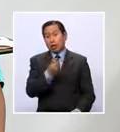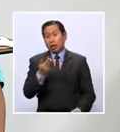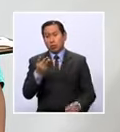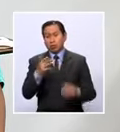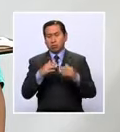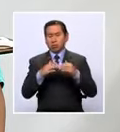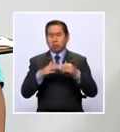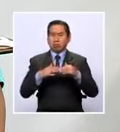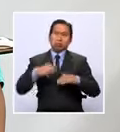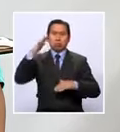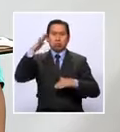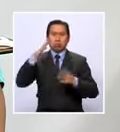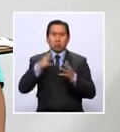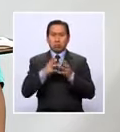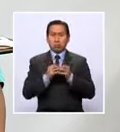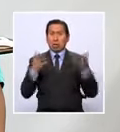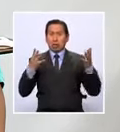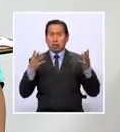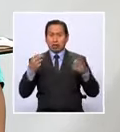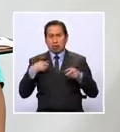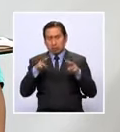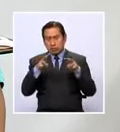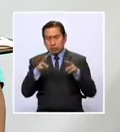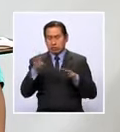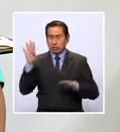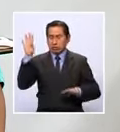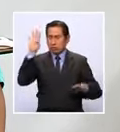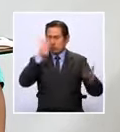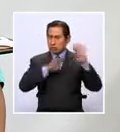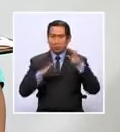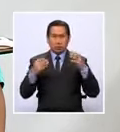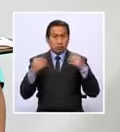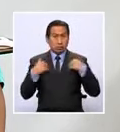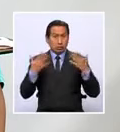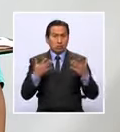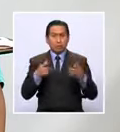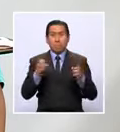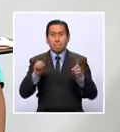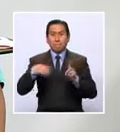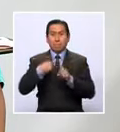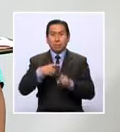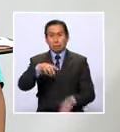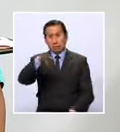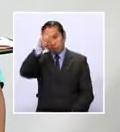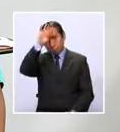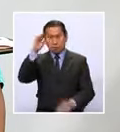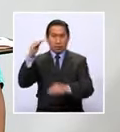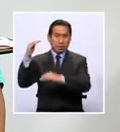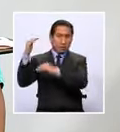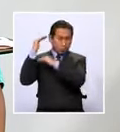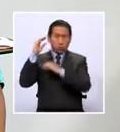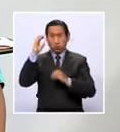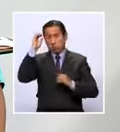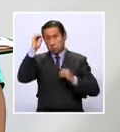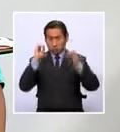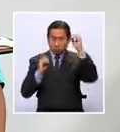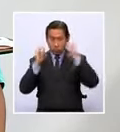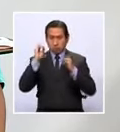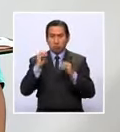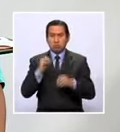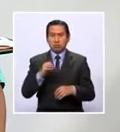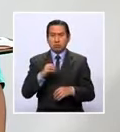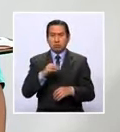que se han tenido nos tienen muy preocupados sobre todo en beni santa cruz oruro y